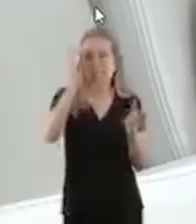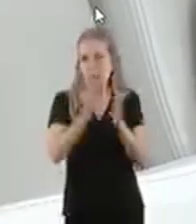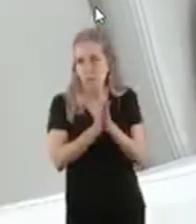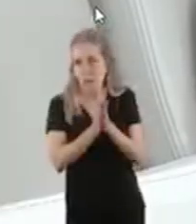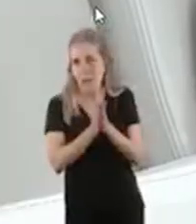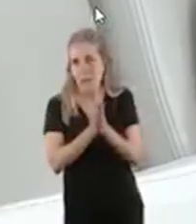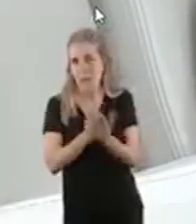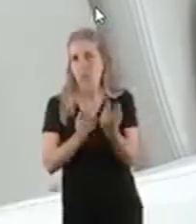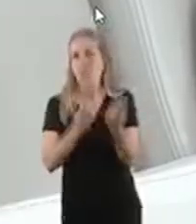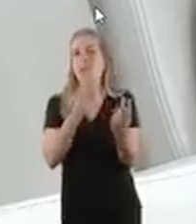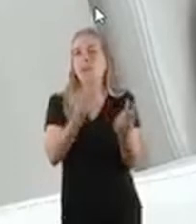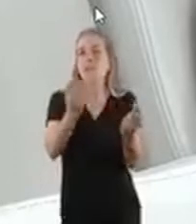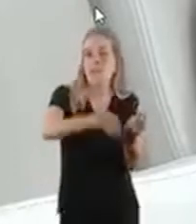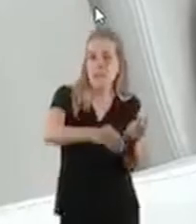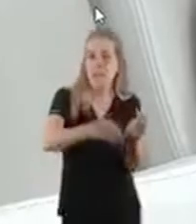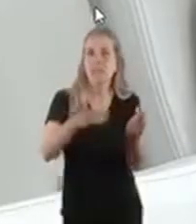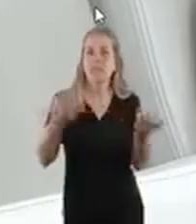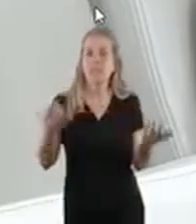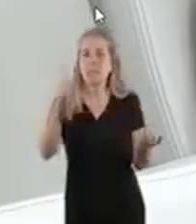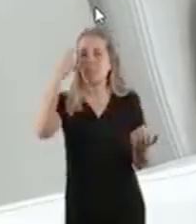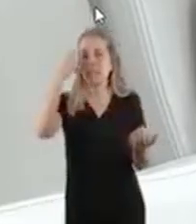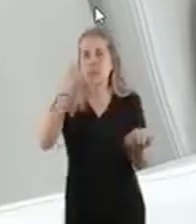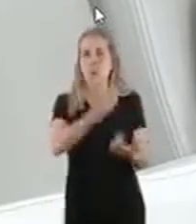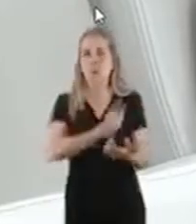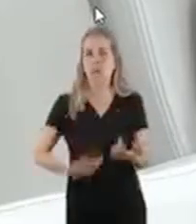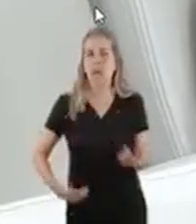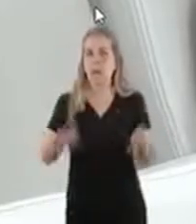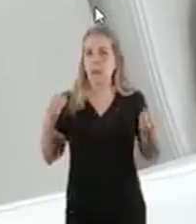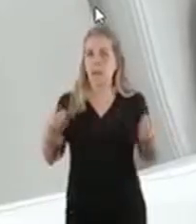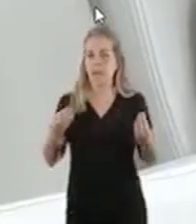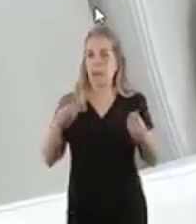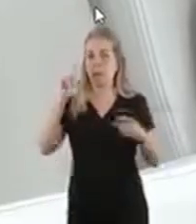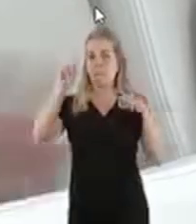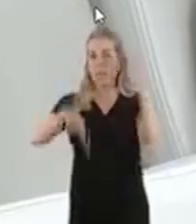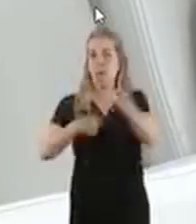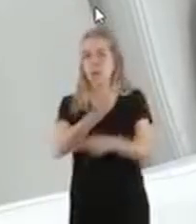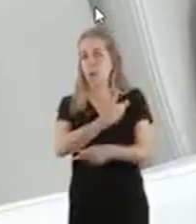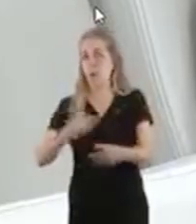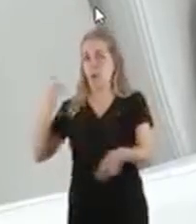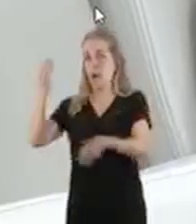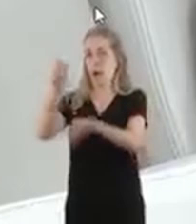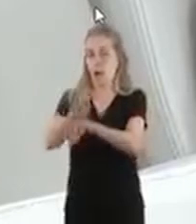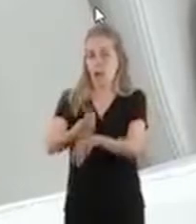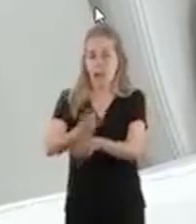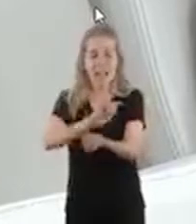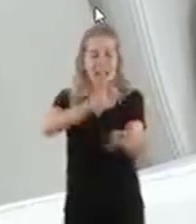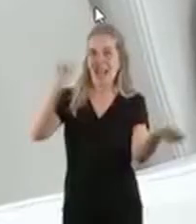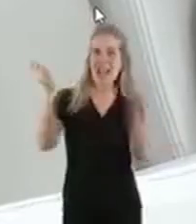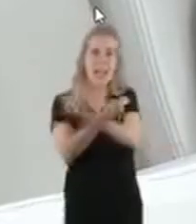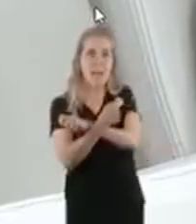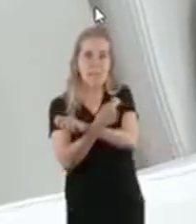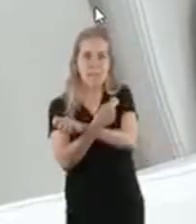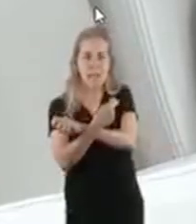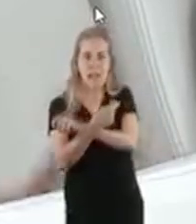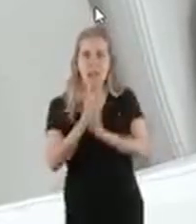atrevo a hacerte una más y qué haría el gobierno Cómo vería que el próximo gobierno que asuma tire todo por la borda que